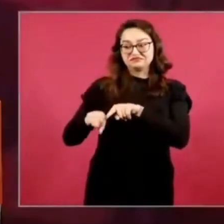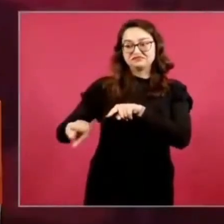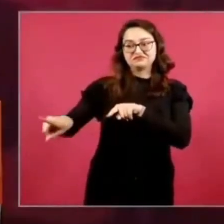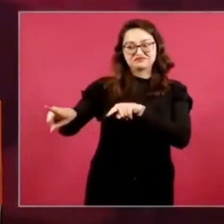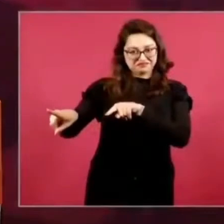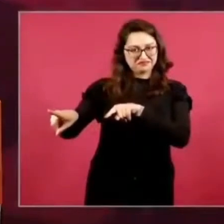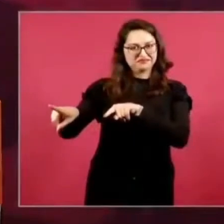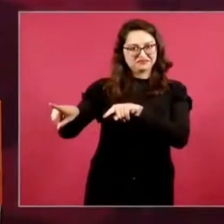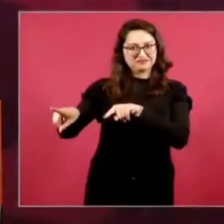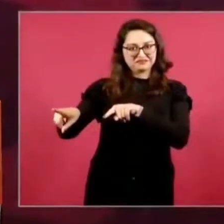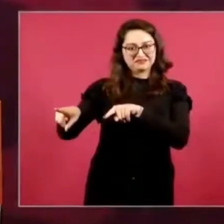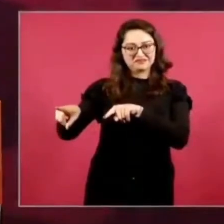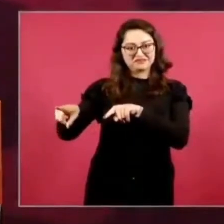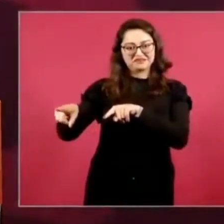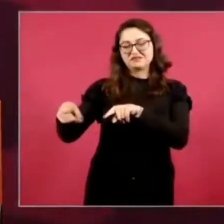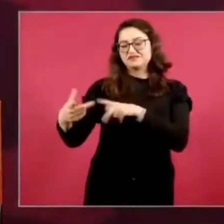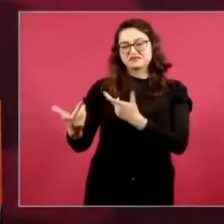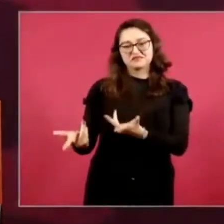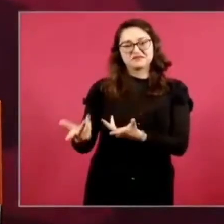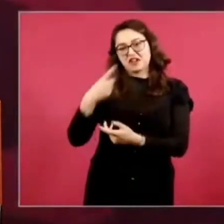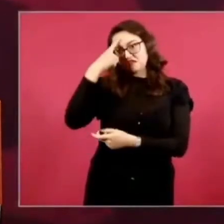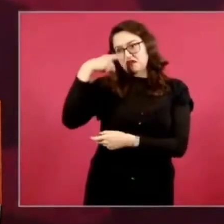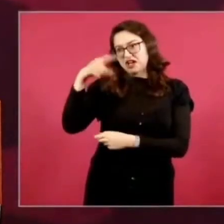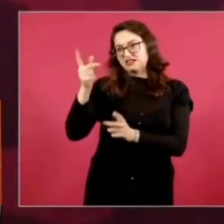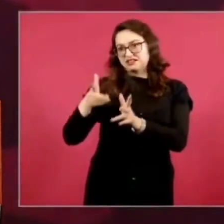a Dos Bocas.